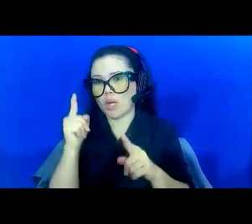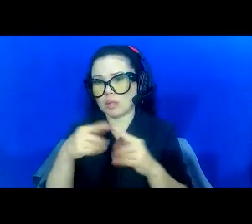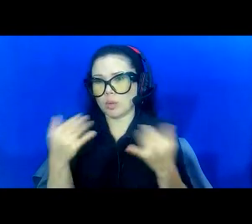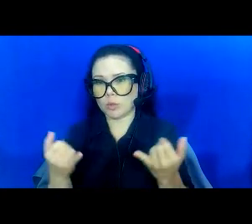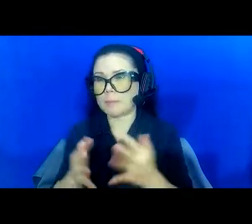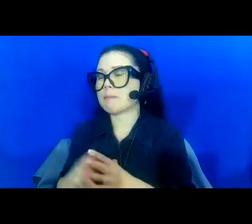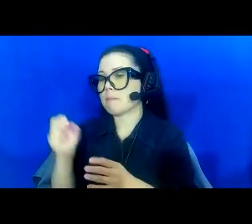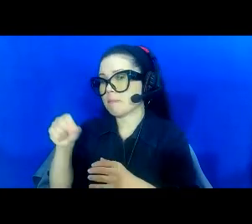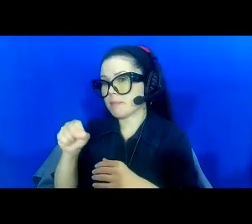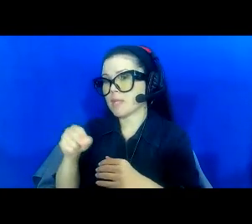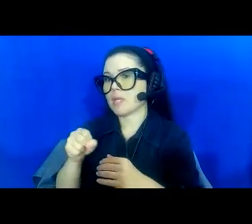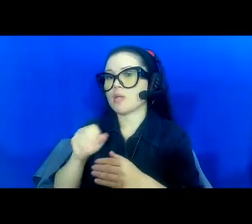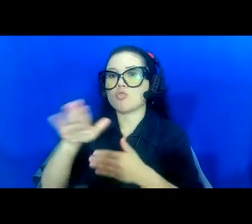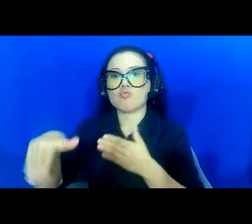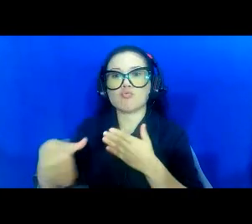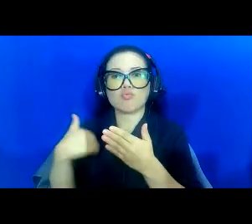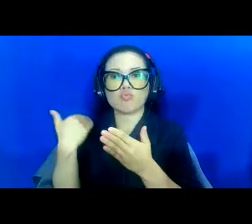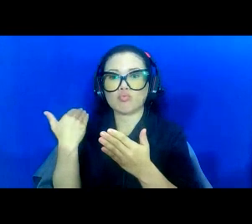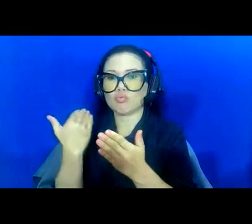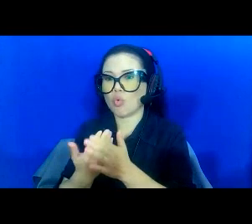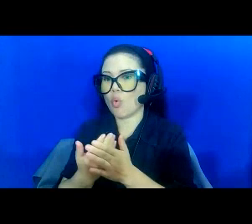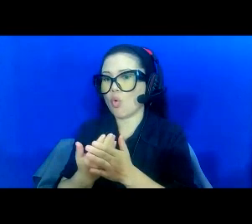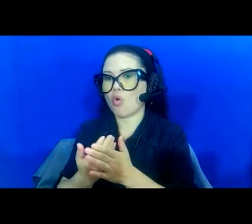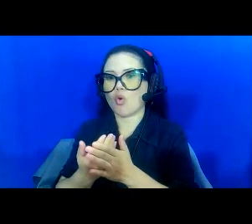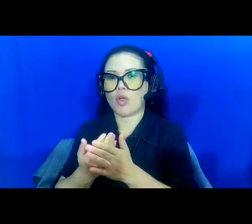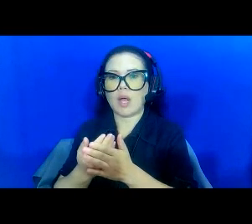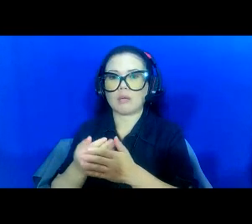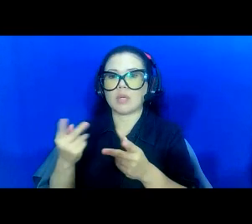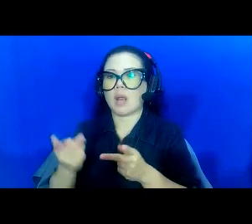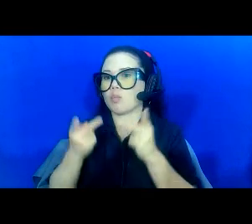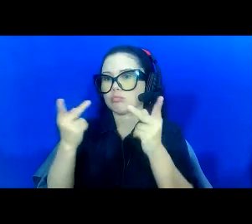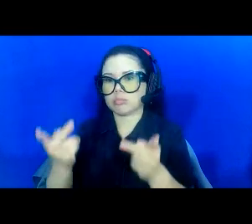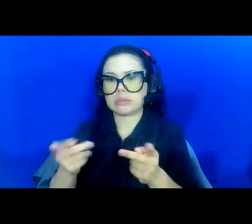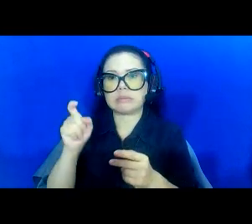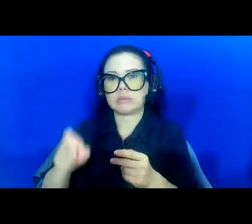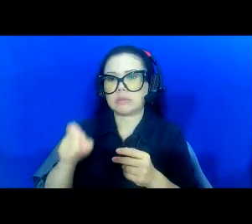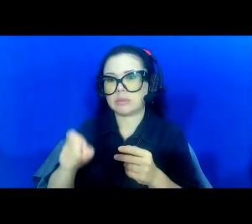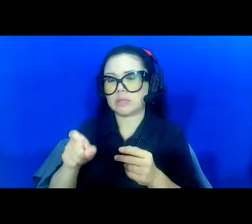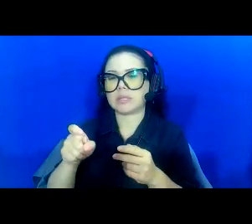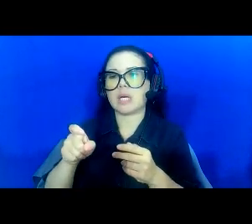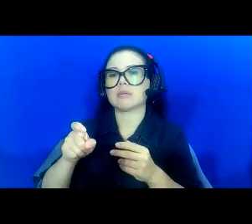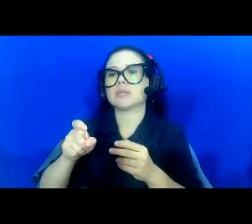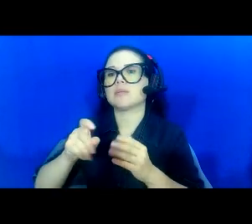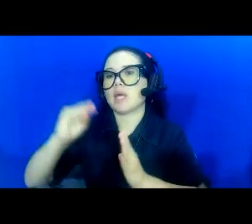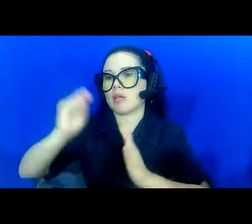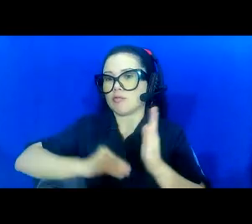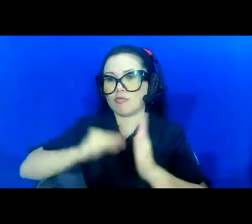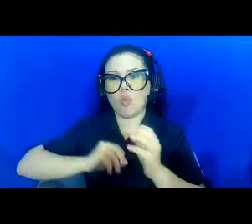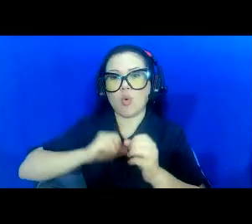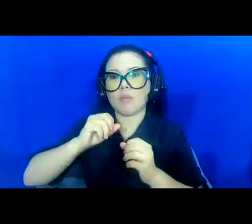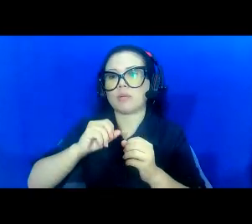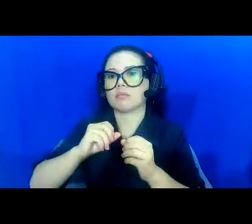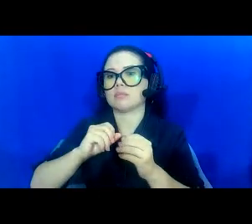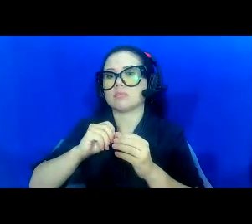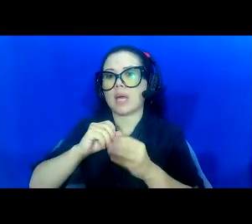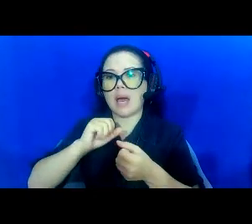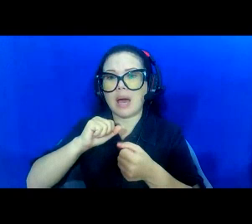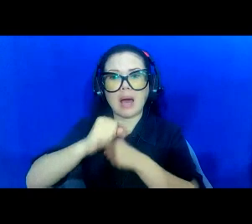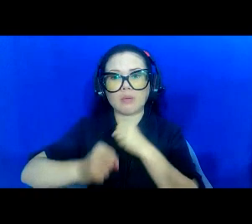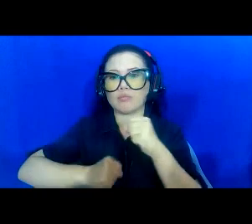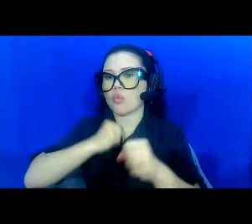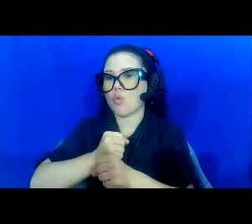unos informes anuales. Así que no es que es un solo informe para todos, sino que es un informe por cada uno de las compañías. Así que